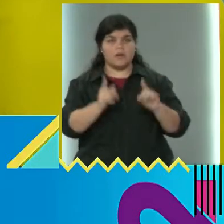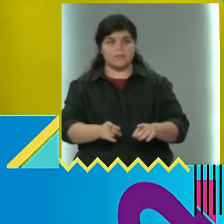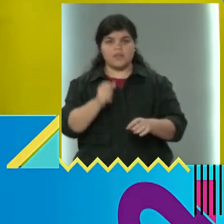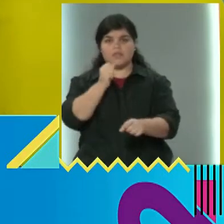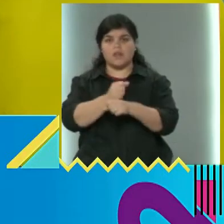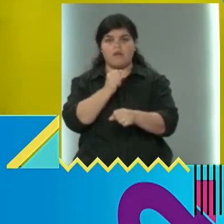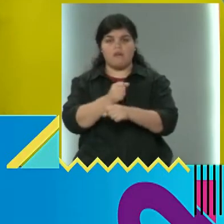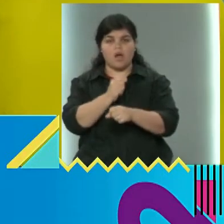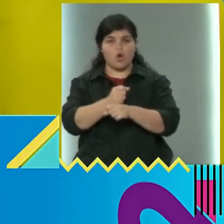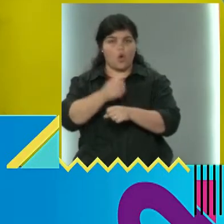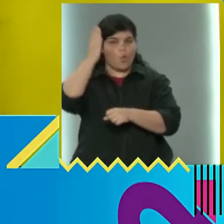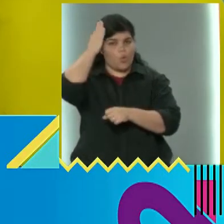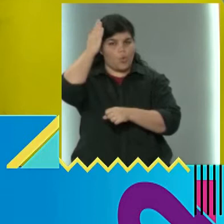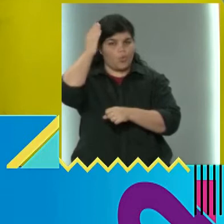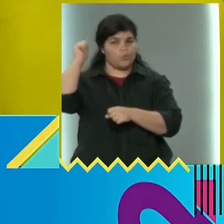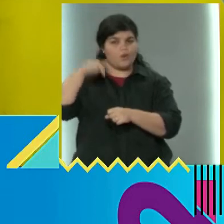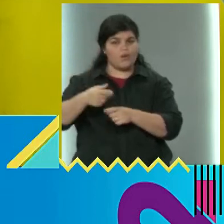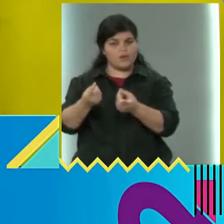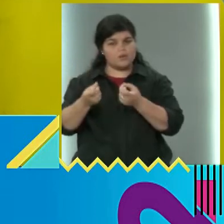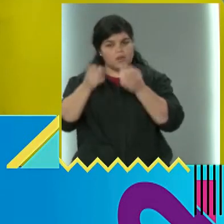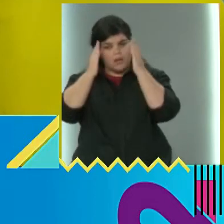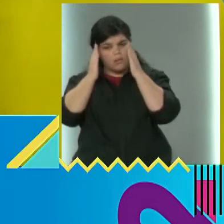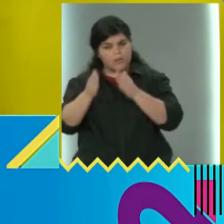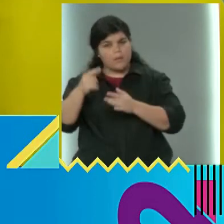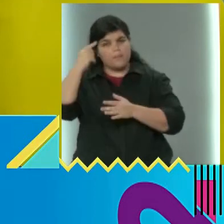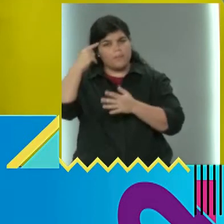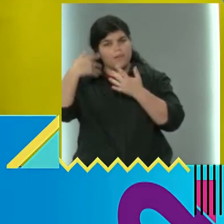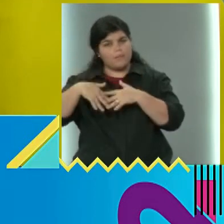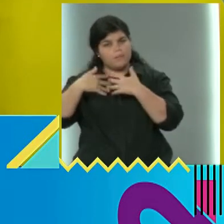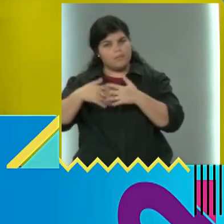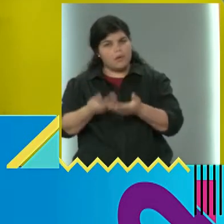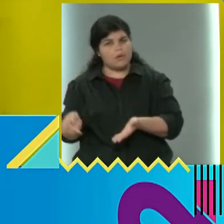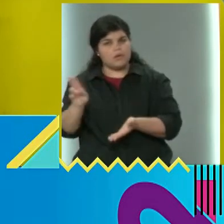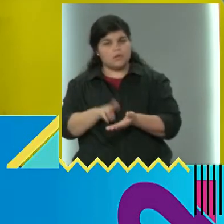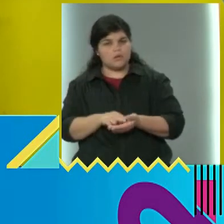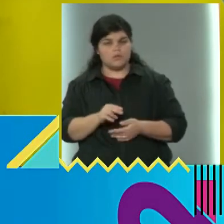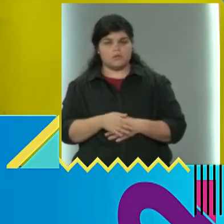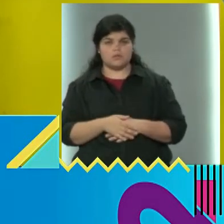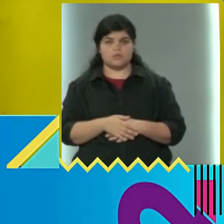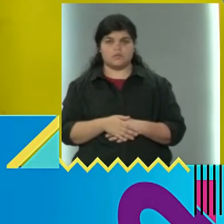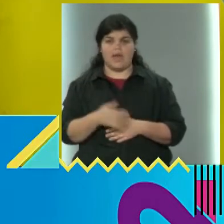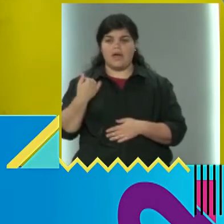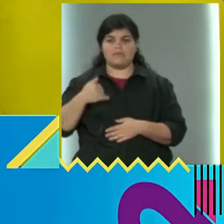de trabajo, que tenemos que volver a empezar a pensar los argentinos. En este